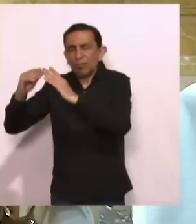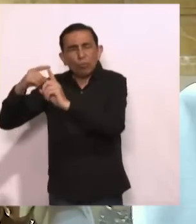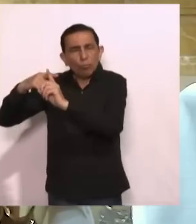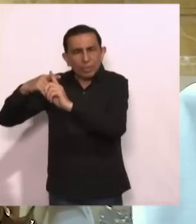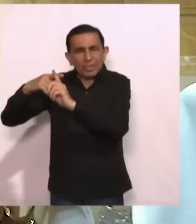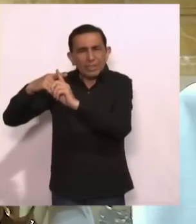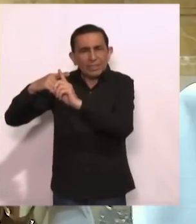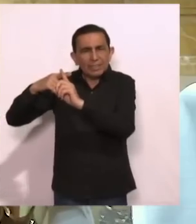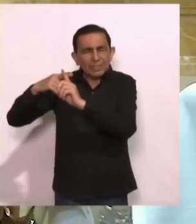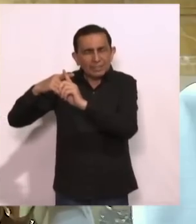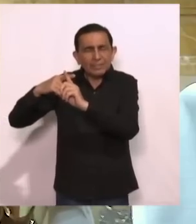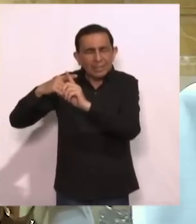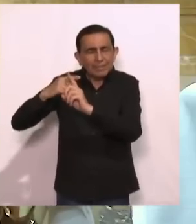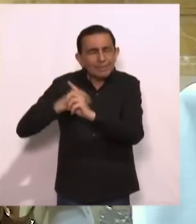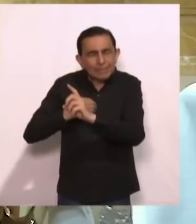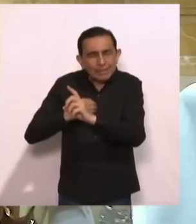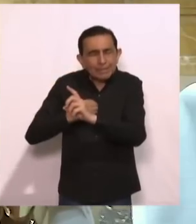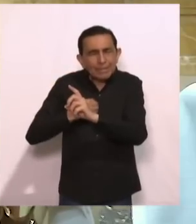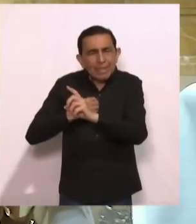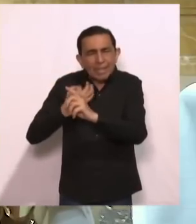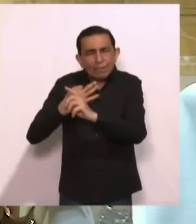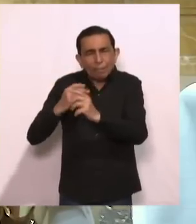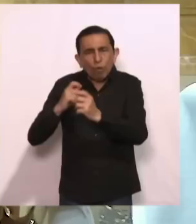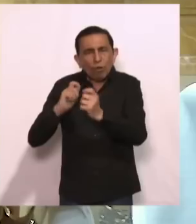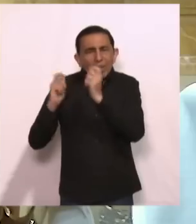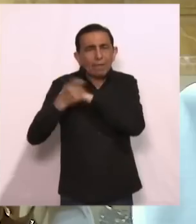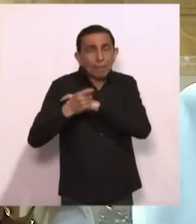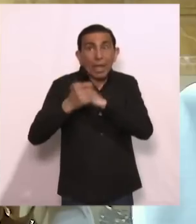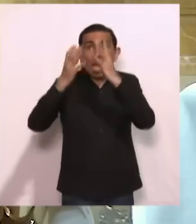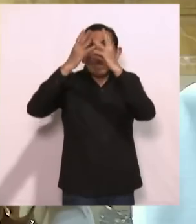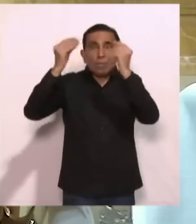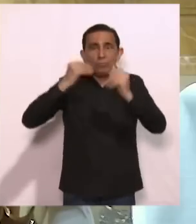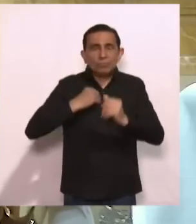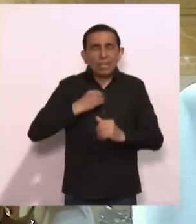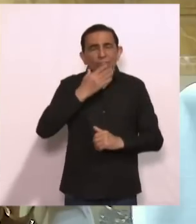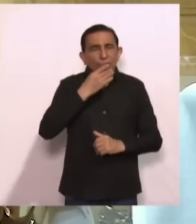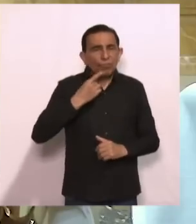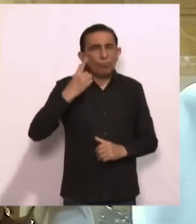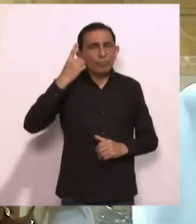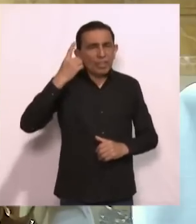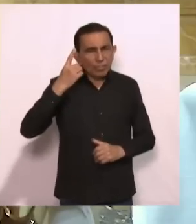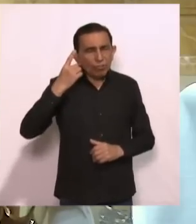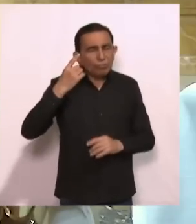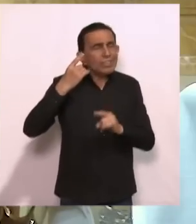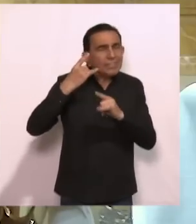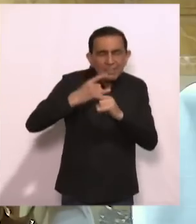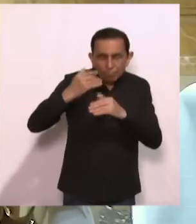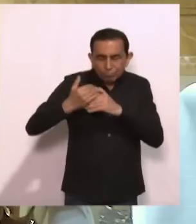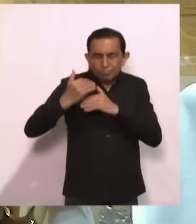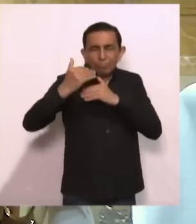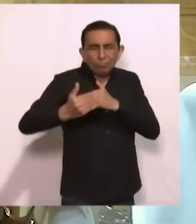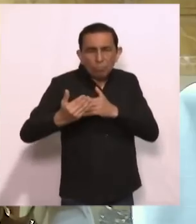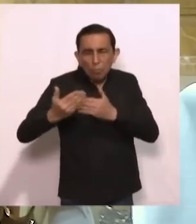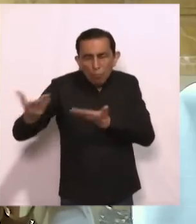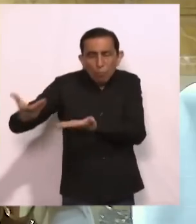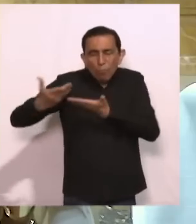debe interpelar y mucho. Que el Espíritu Santo de Dios, que siempre se nos adelanta, nos